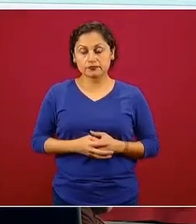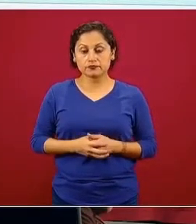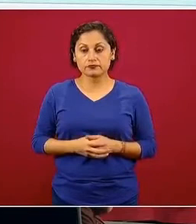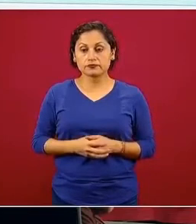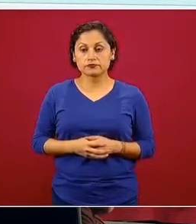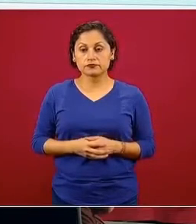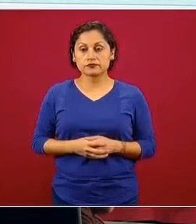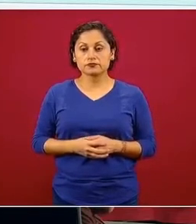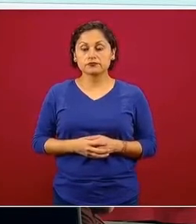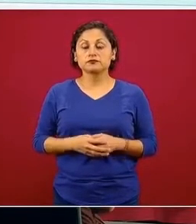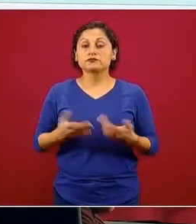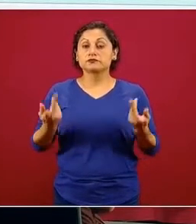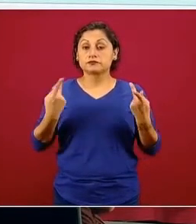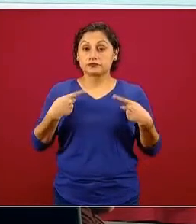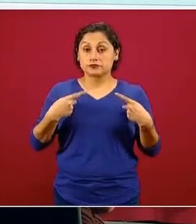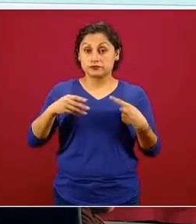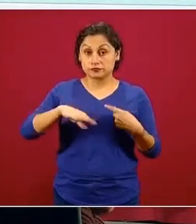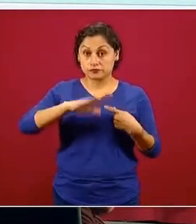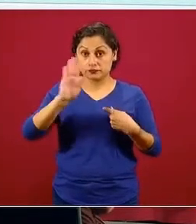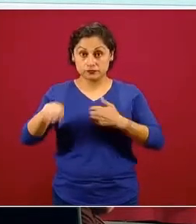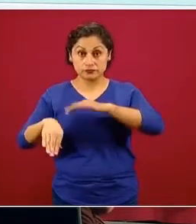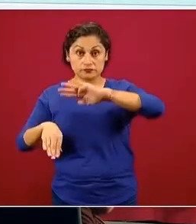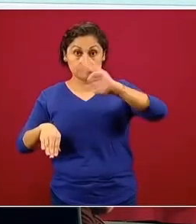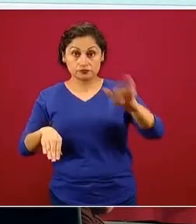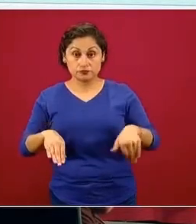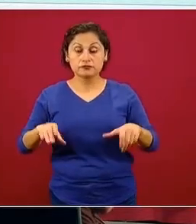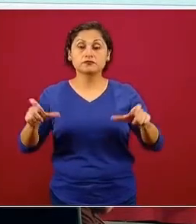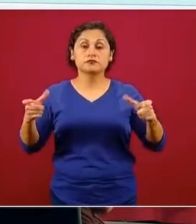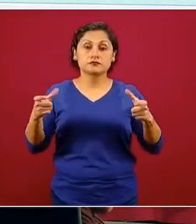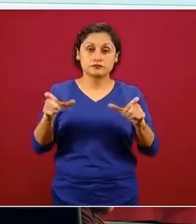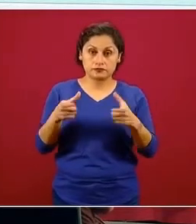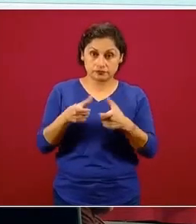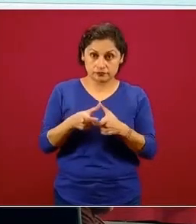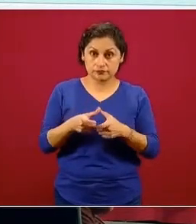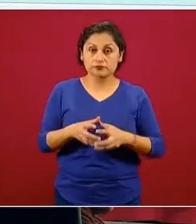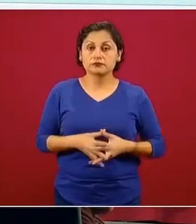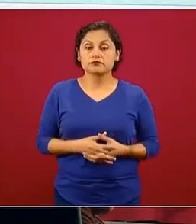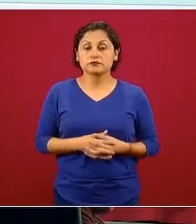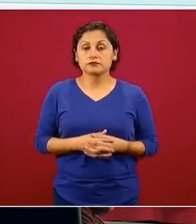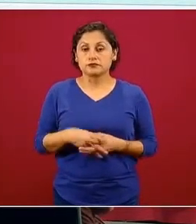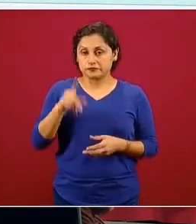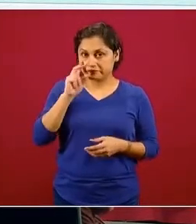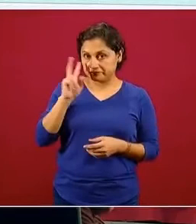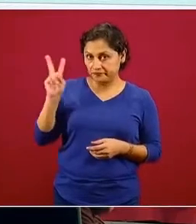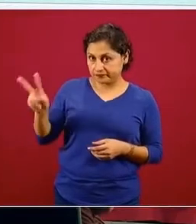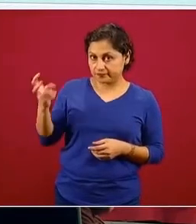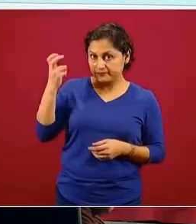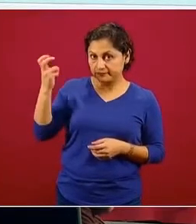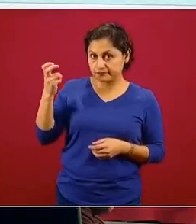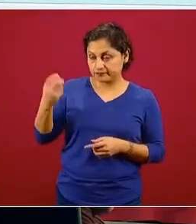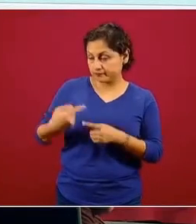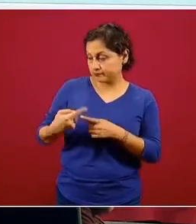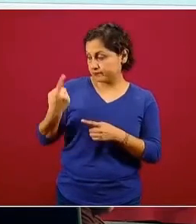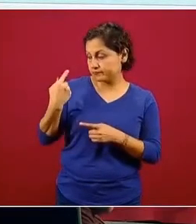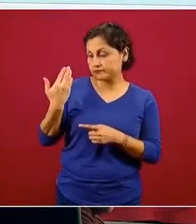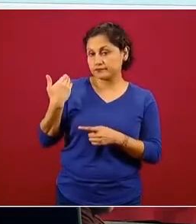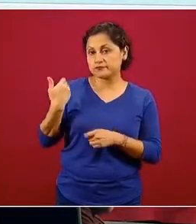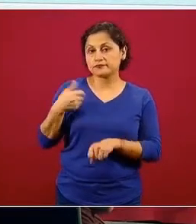o las muertes van reduciéndose para la última semana, la cifra que se muestra ahí es para la última semana,